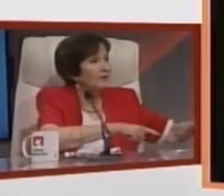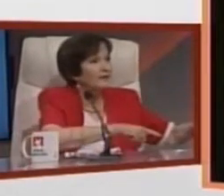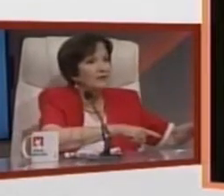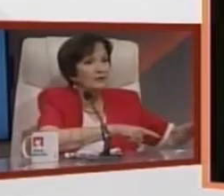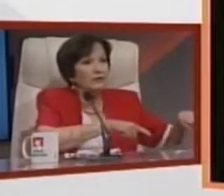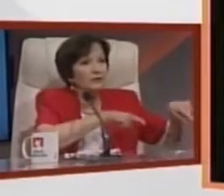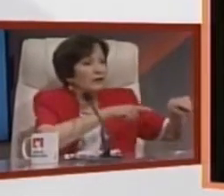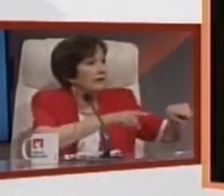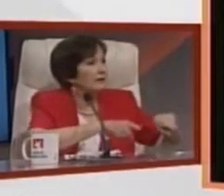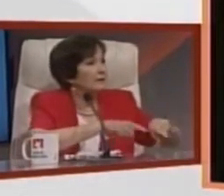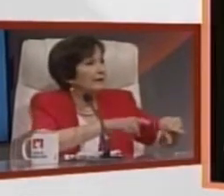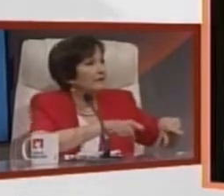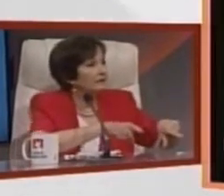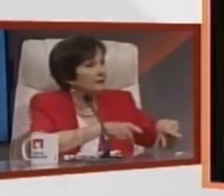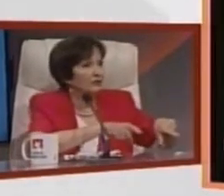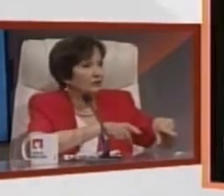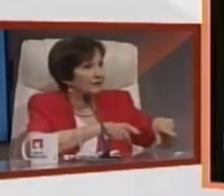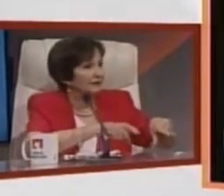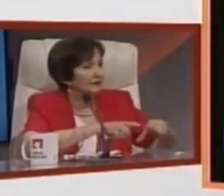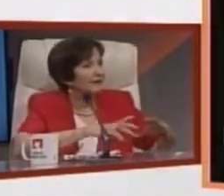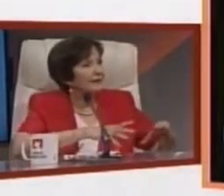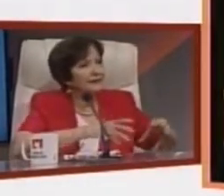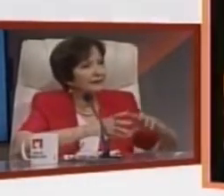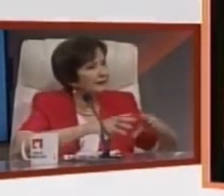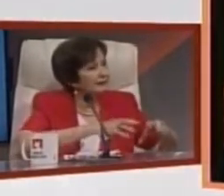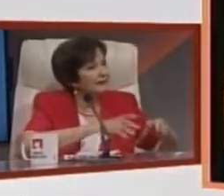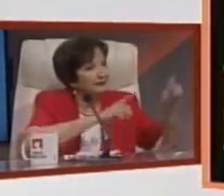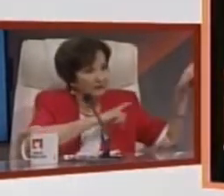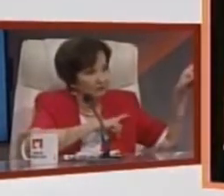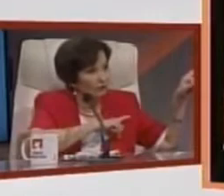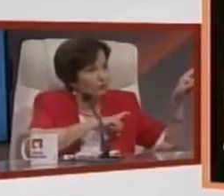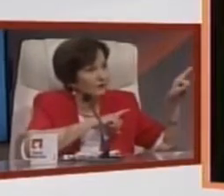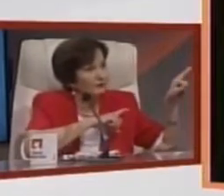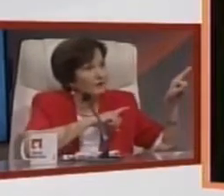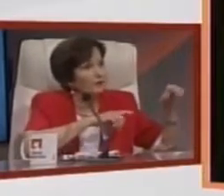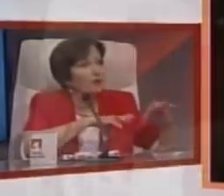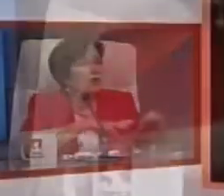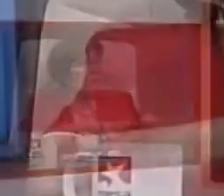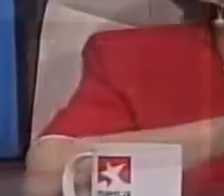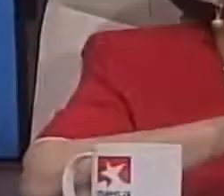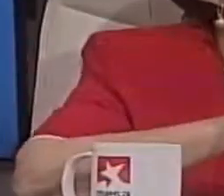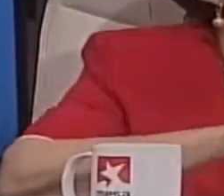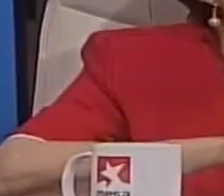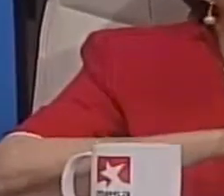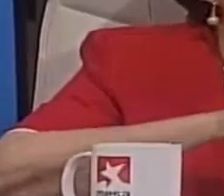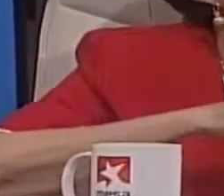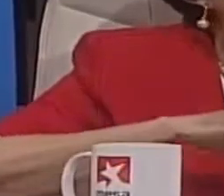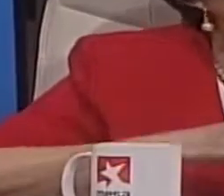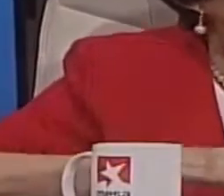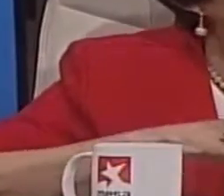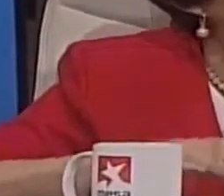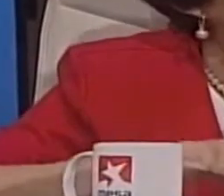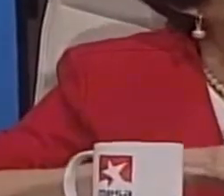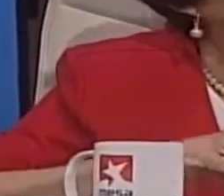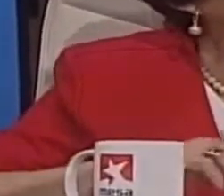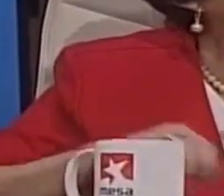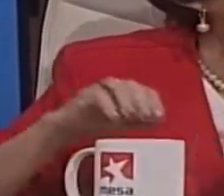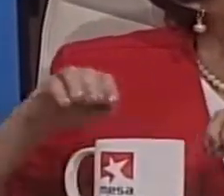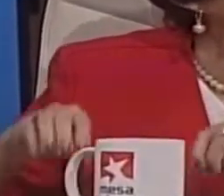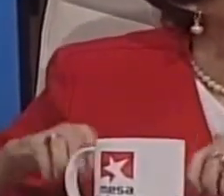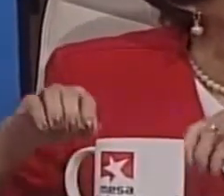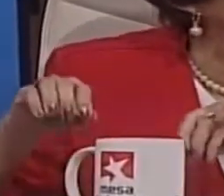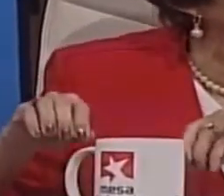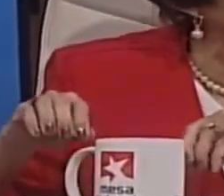hoy amanecieron manifestaciones de gente, incluso ayer mismo hubo manifestaciones de personas que no están